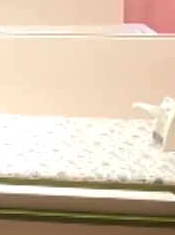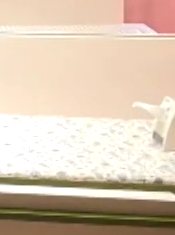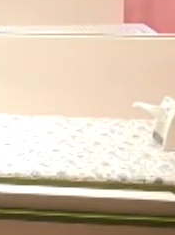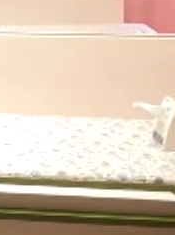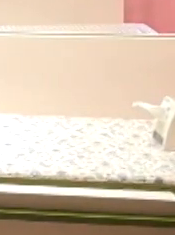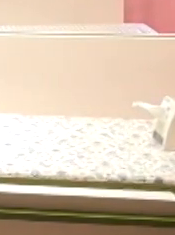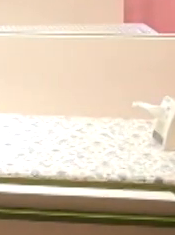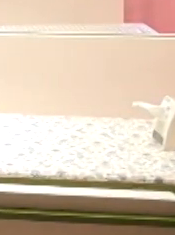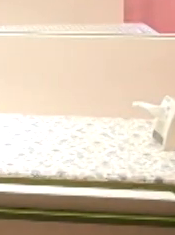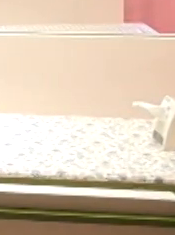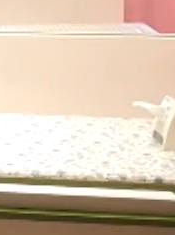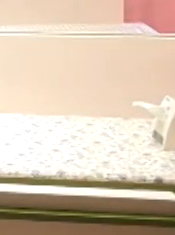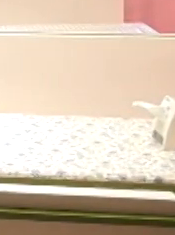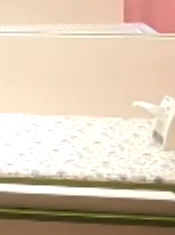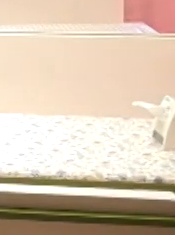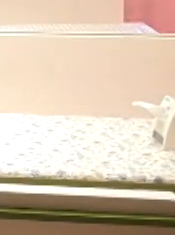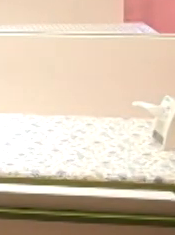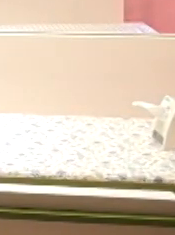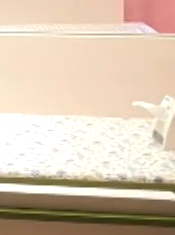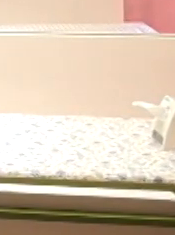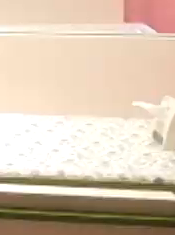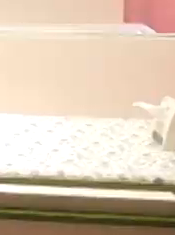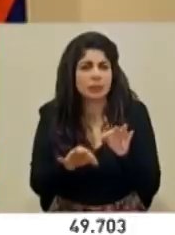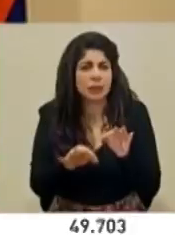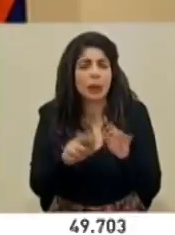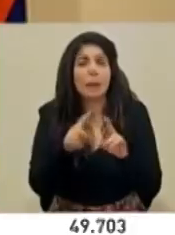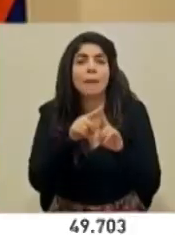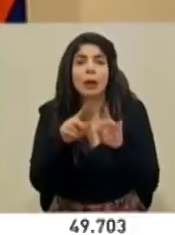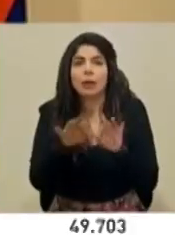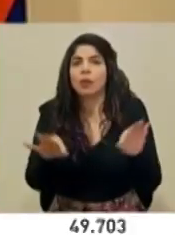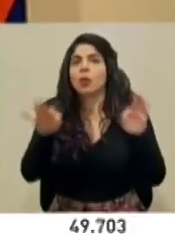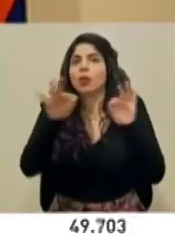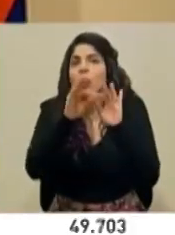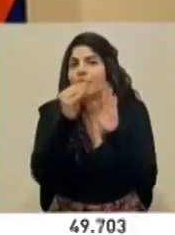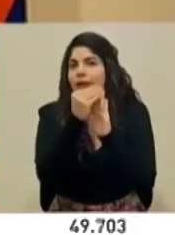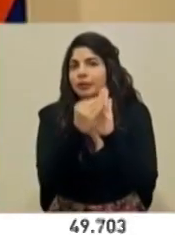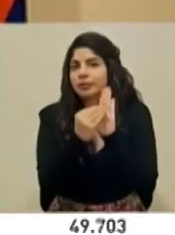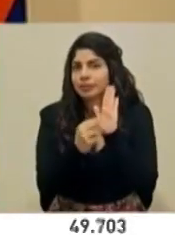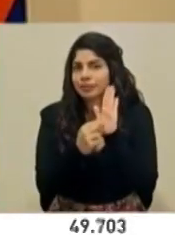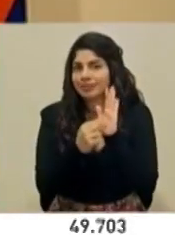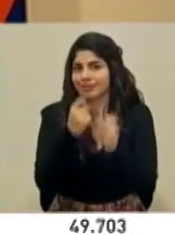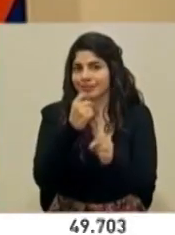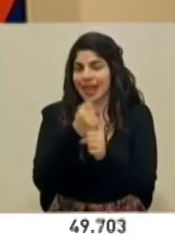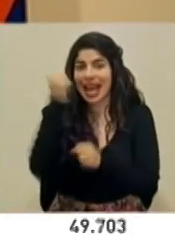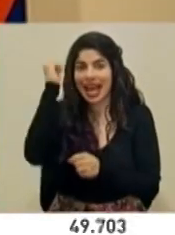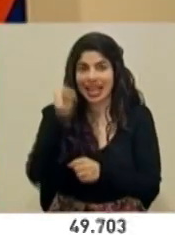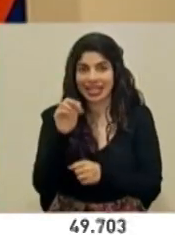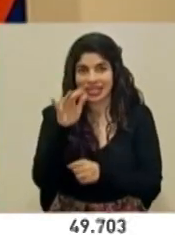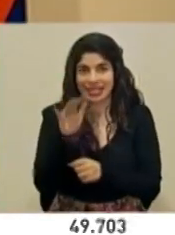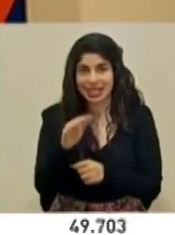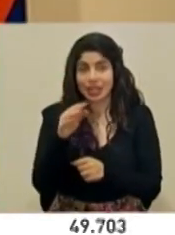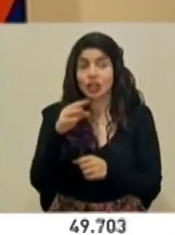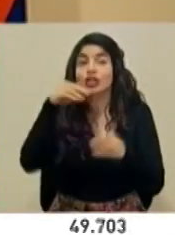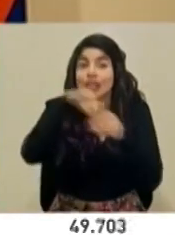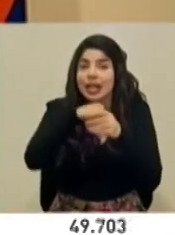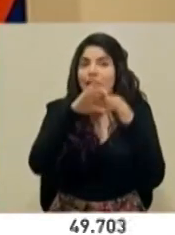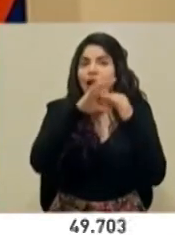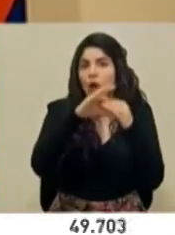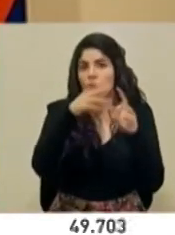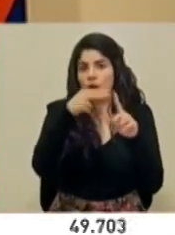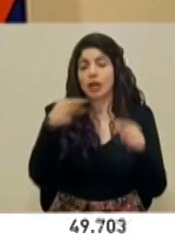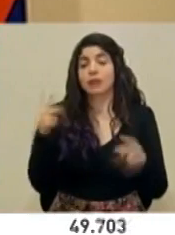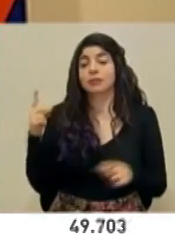destacar solo algunos puntos muy sencillos que son parte de todos los protocolos de operación de los casinos en centro de hospedaje. Toma de